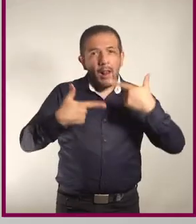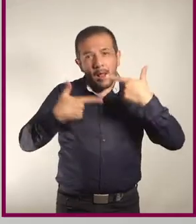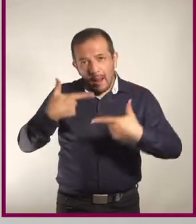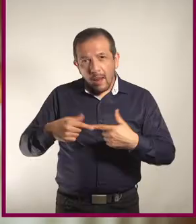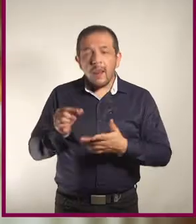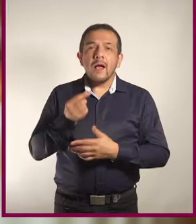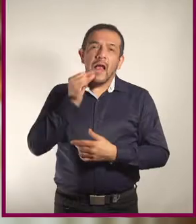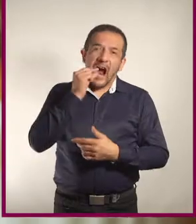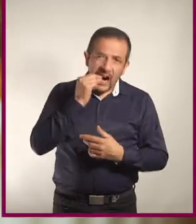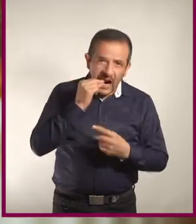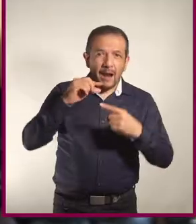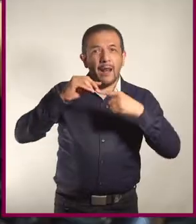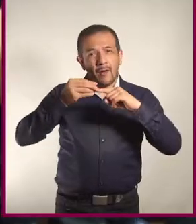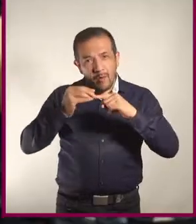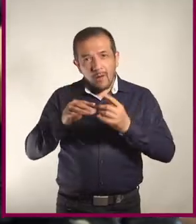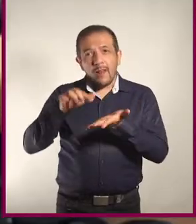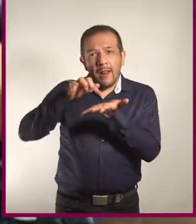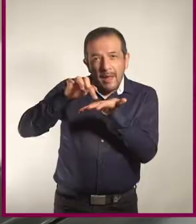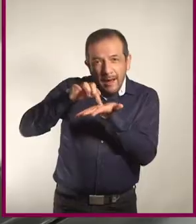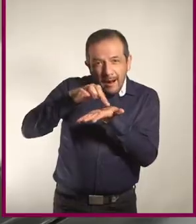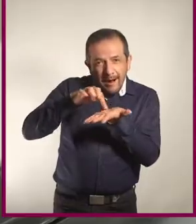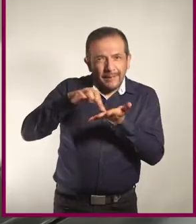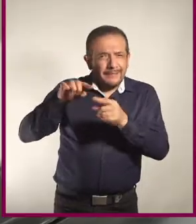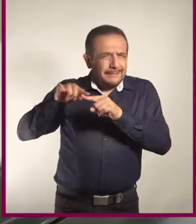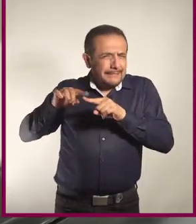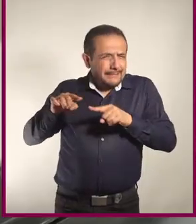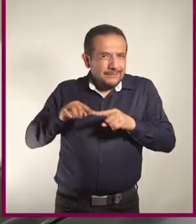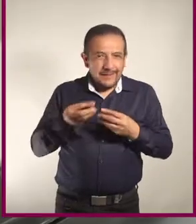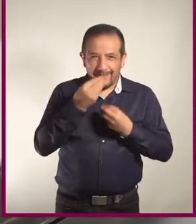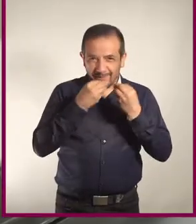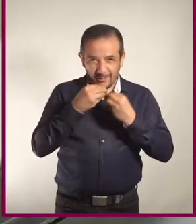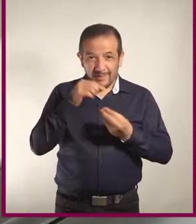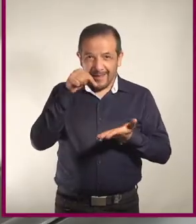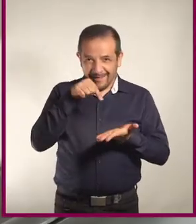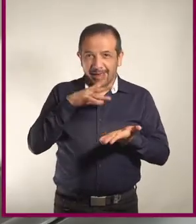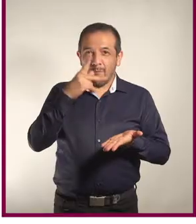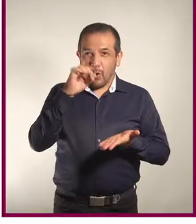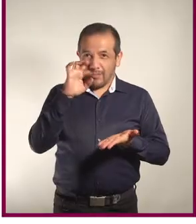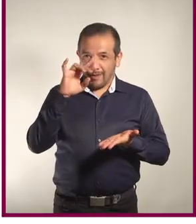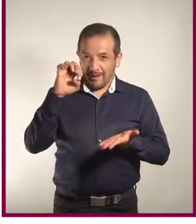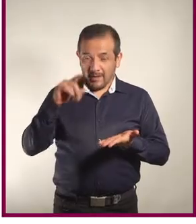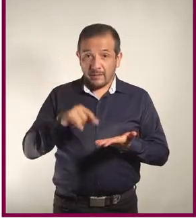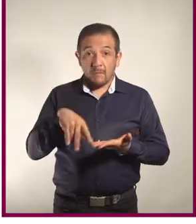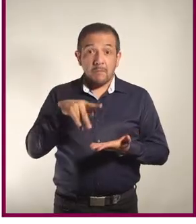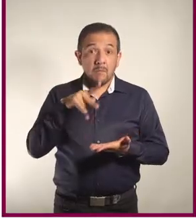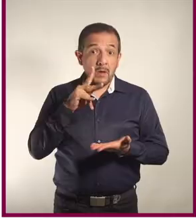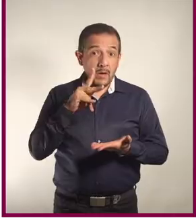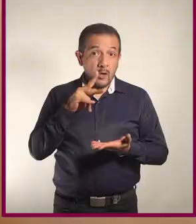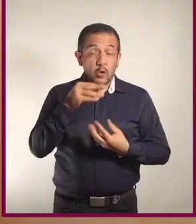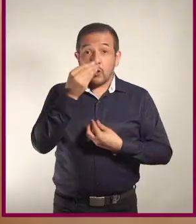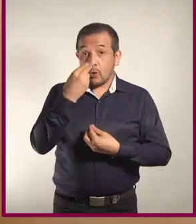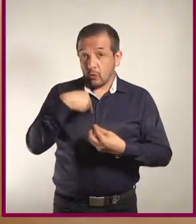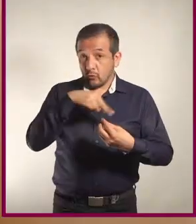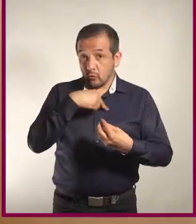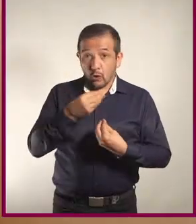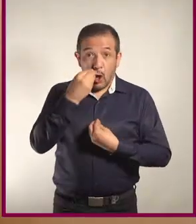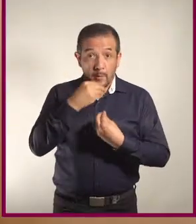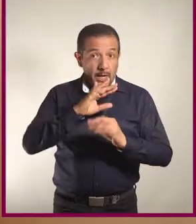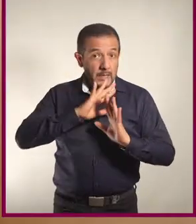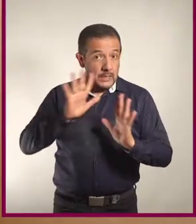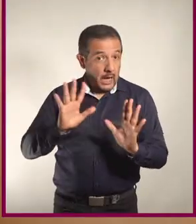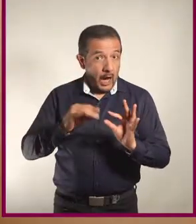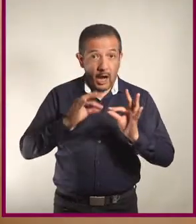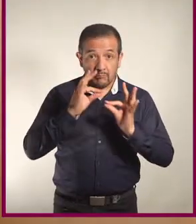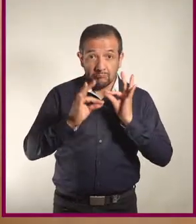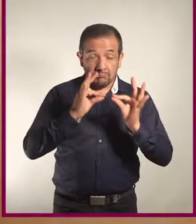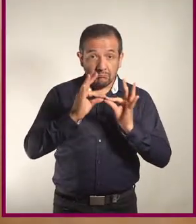productos lácteos, las nueces, los frijoles, las lentejas y muchos otros alimentos. Sin embargo, no es que las comamos y